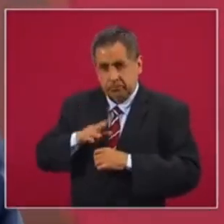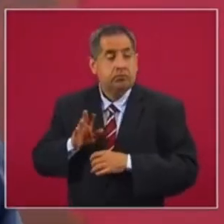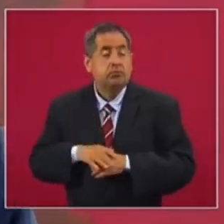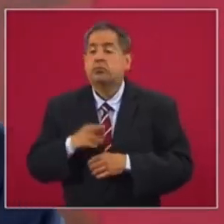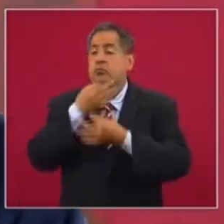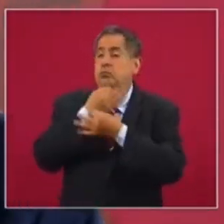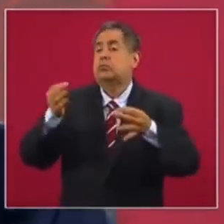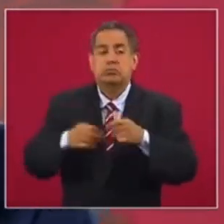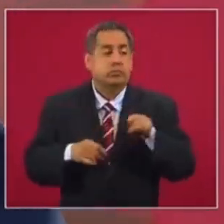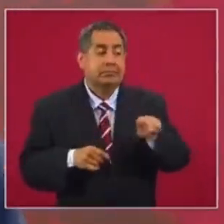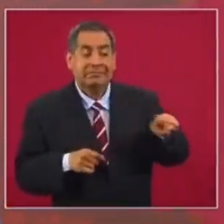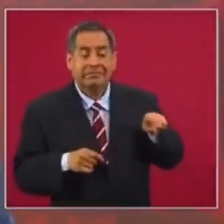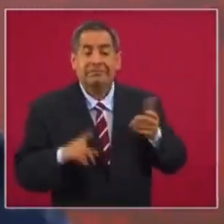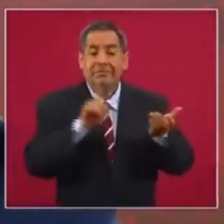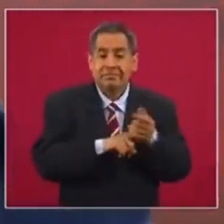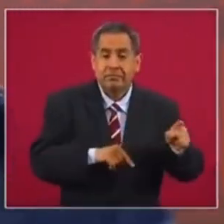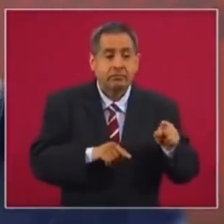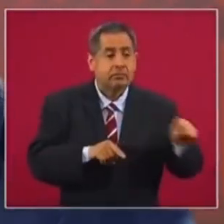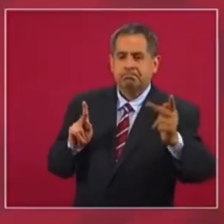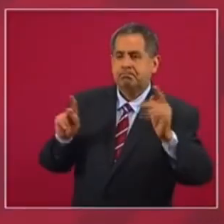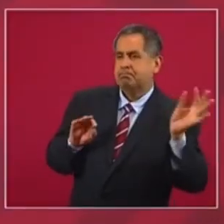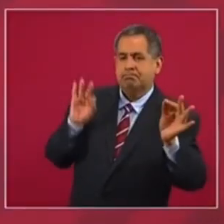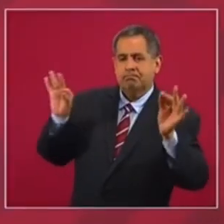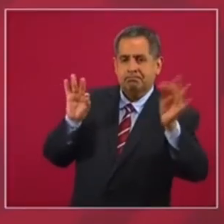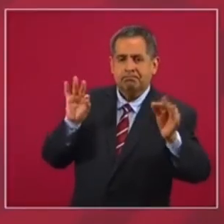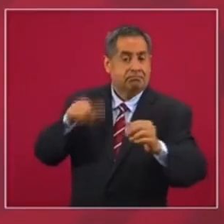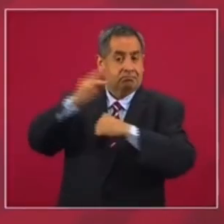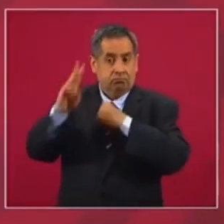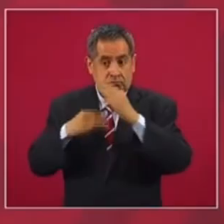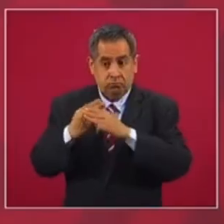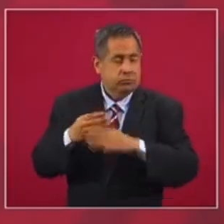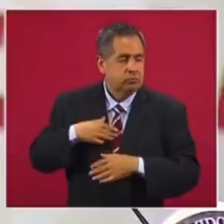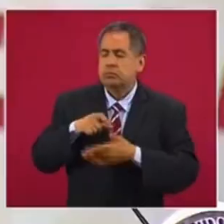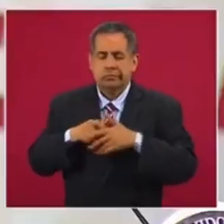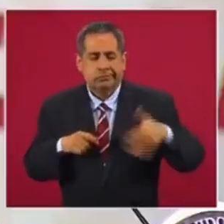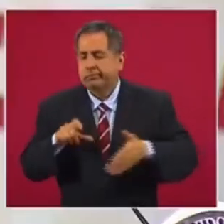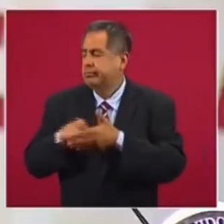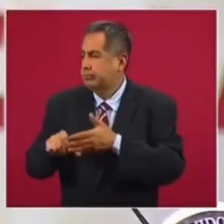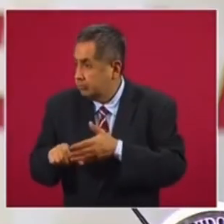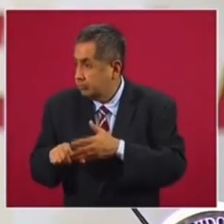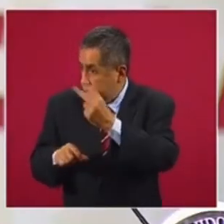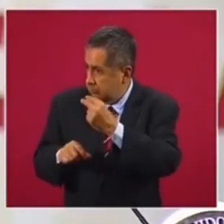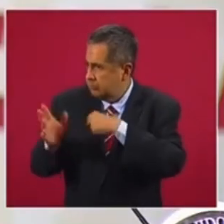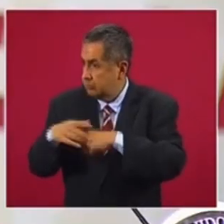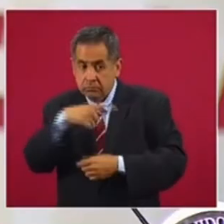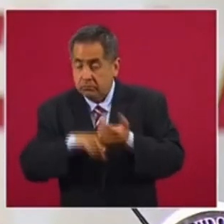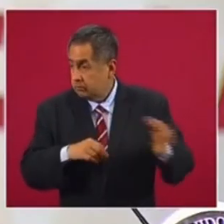Porque hay indicios de que nos andan bloqueando para no contar